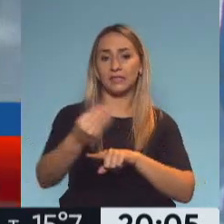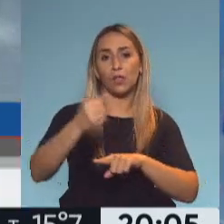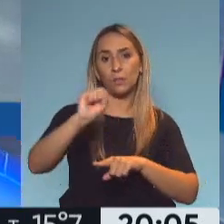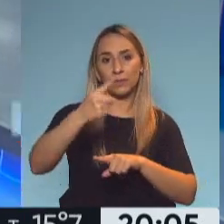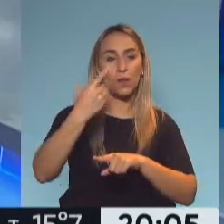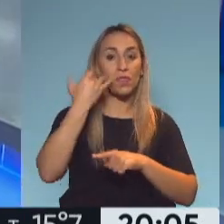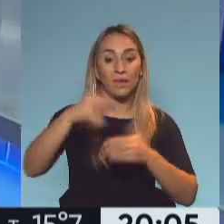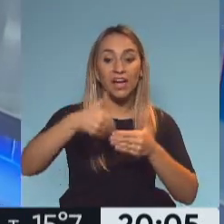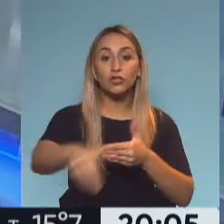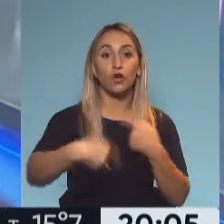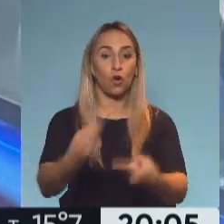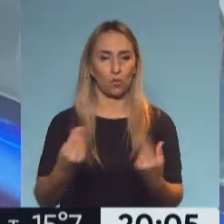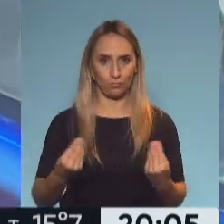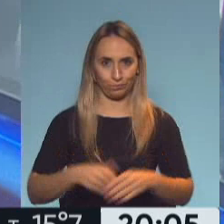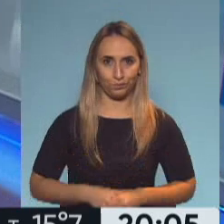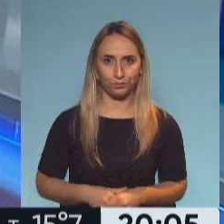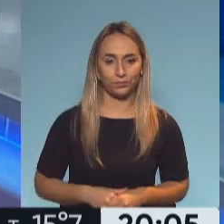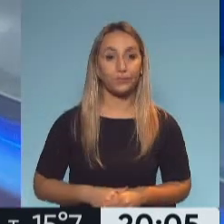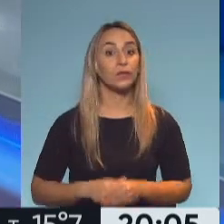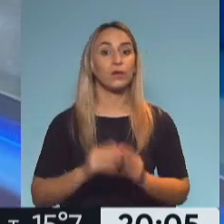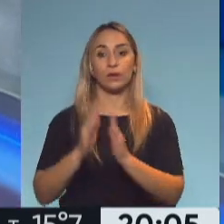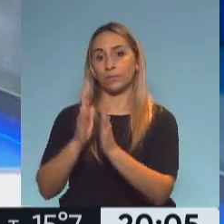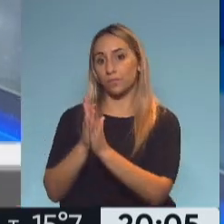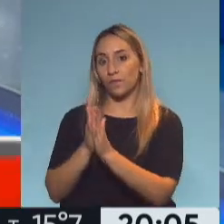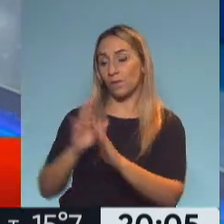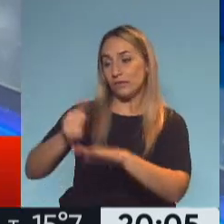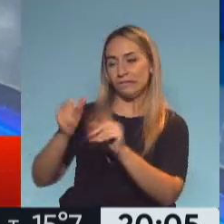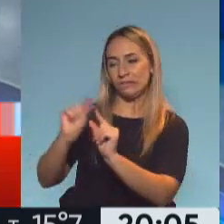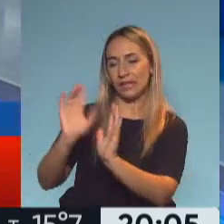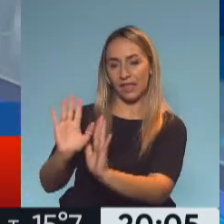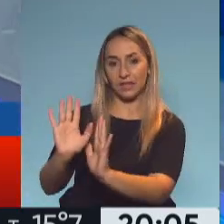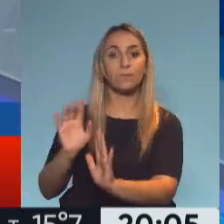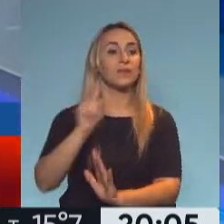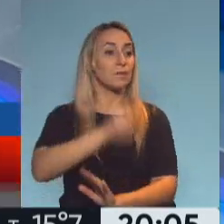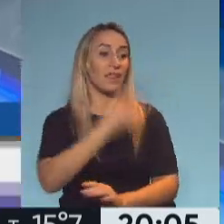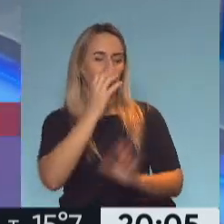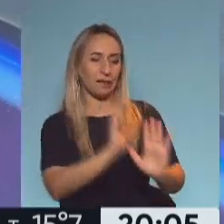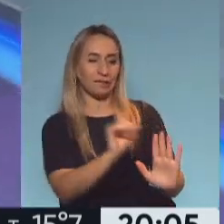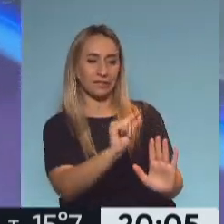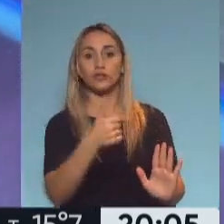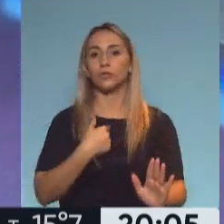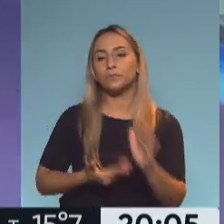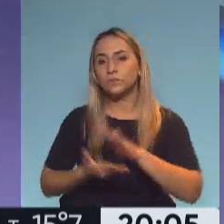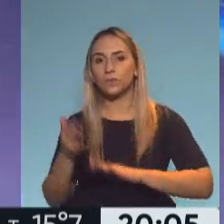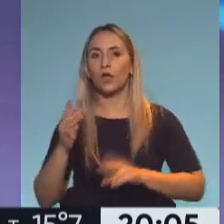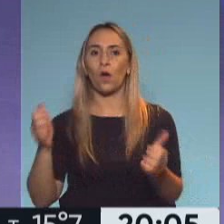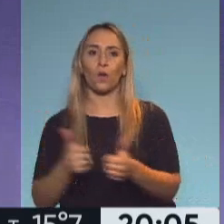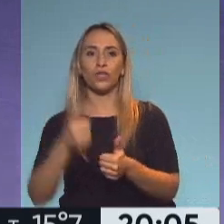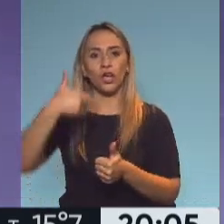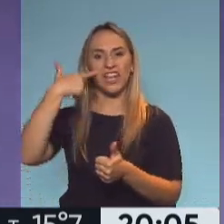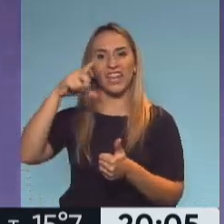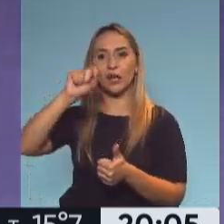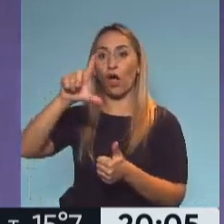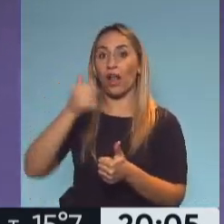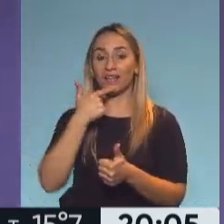Gastón, quédate allí, que allí obviamente está la noticia. Vos también me tenés que esperar unos minutos aquí, supuesto, Diana, porque voy con Nicolás Fiorentino. Recién